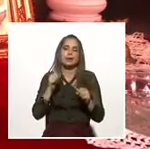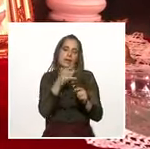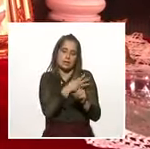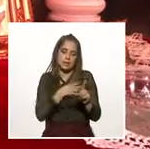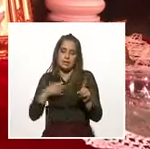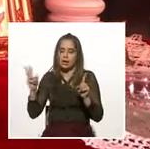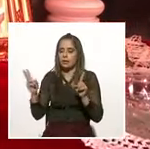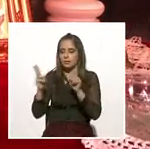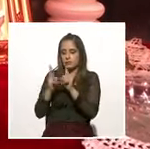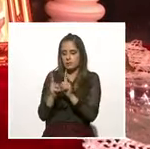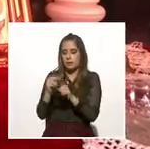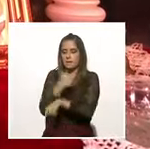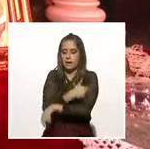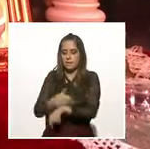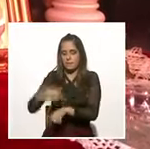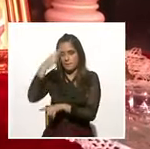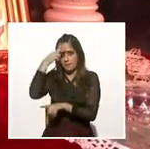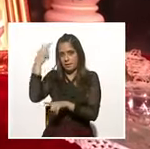familia mexicana,